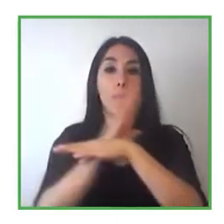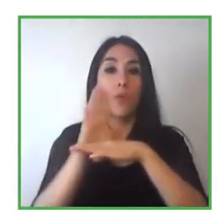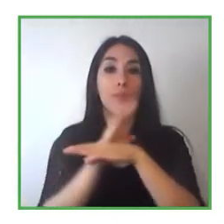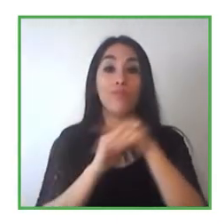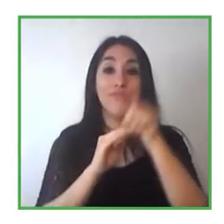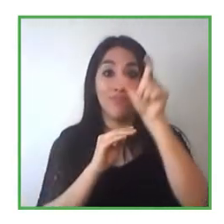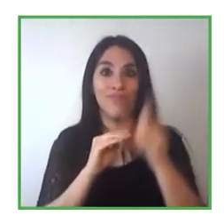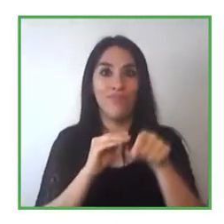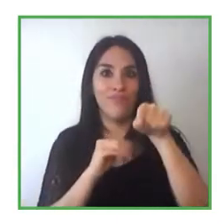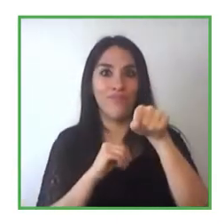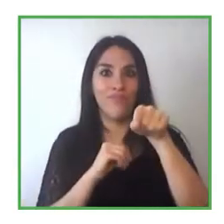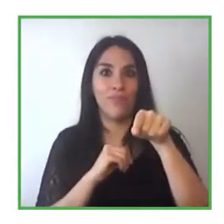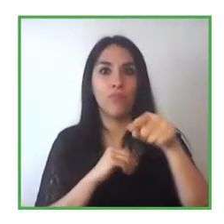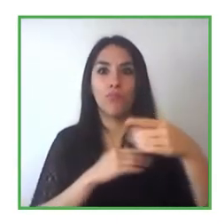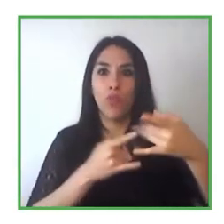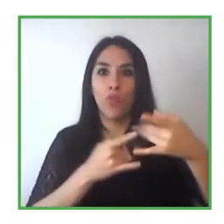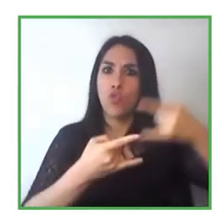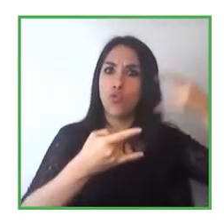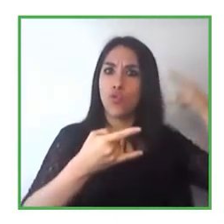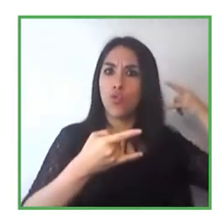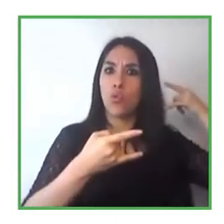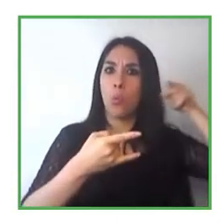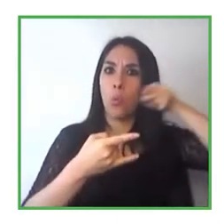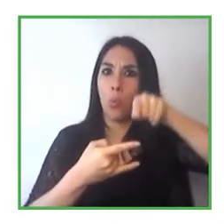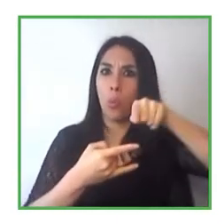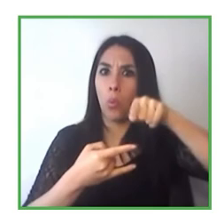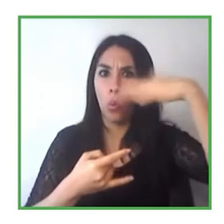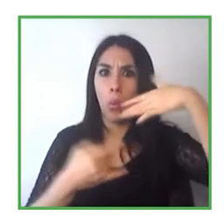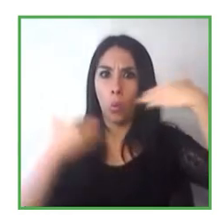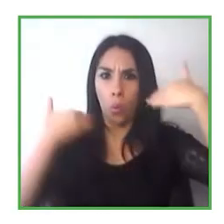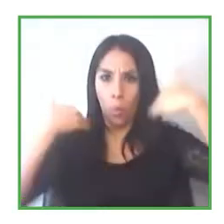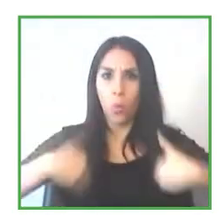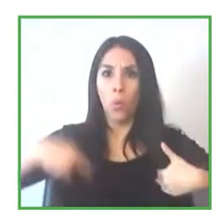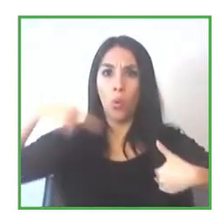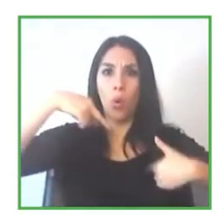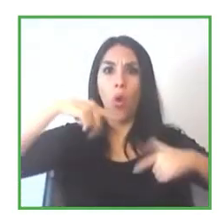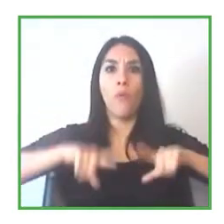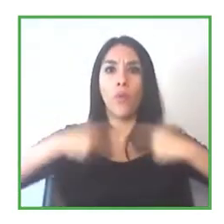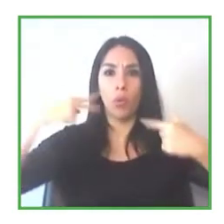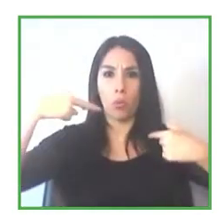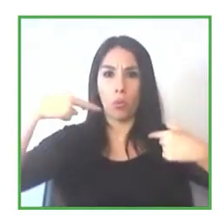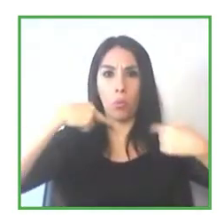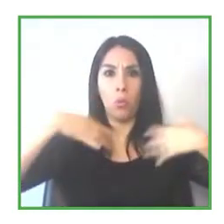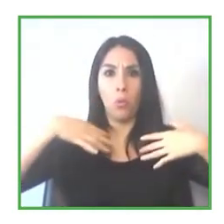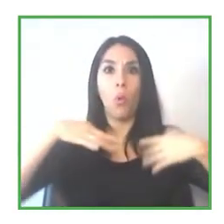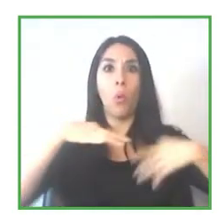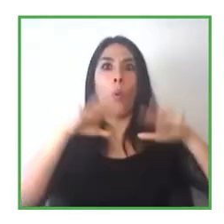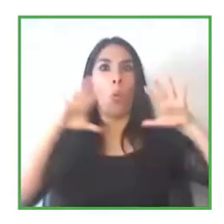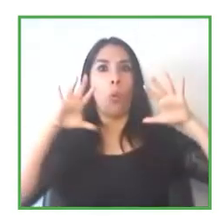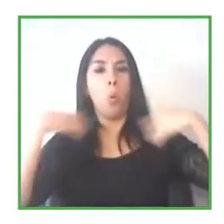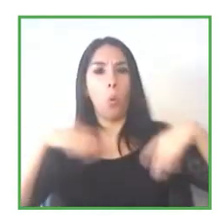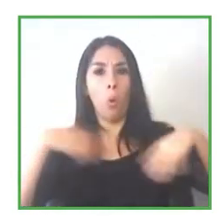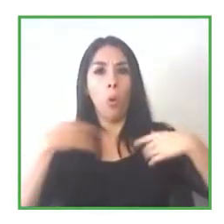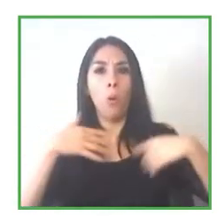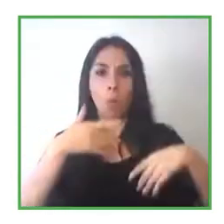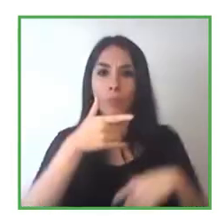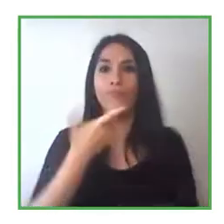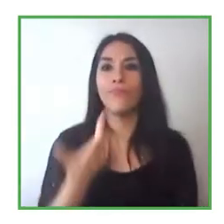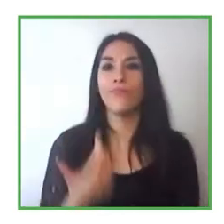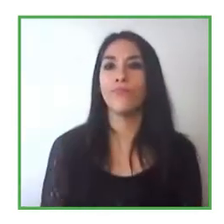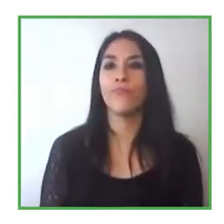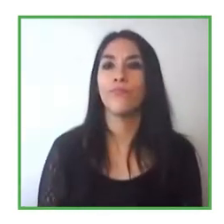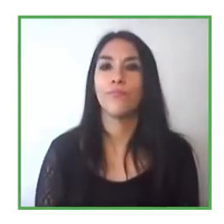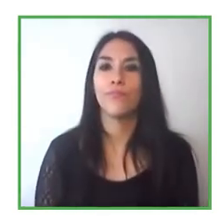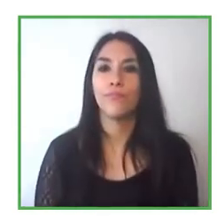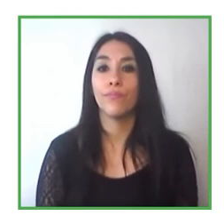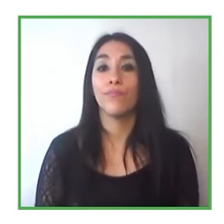humaniza muchos entornos de trabajo. Y, por lo tanto, cuando esa empresa contrata a un